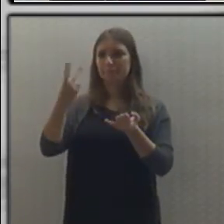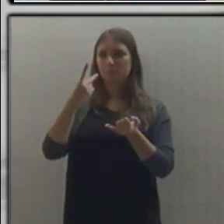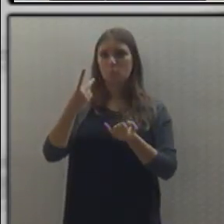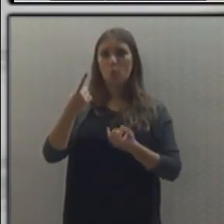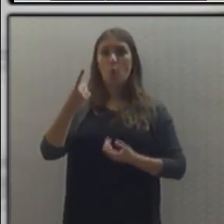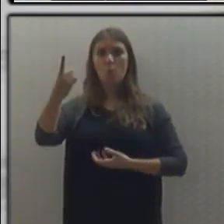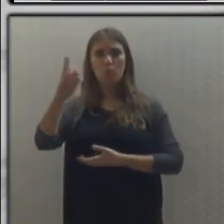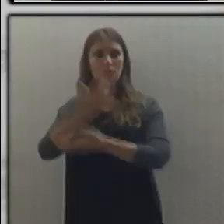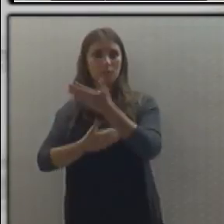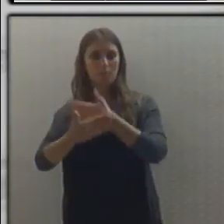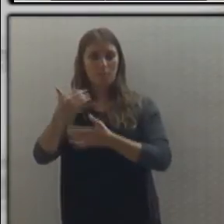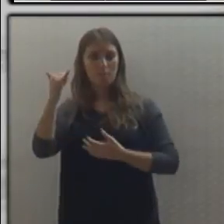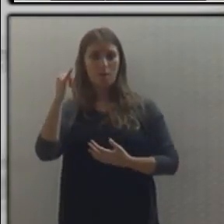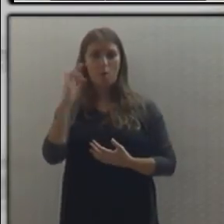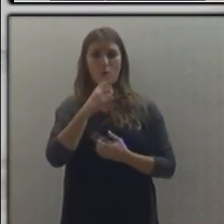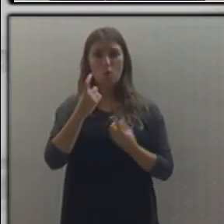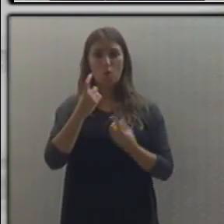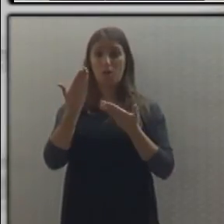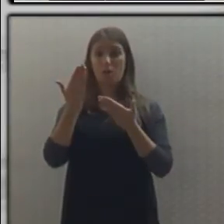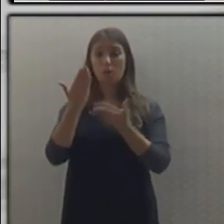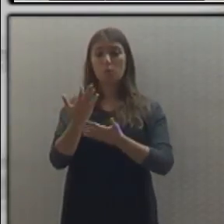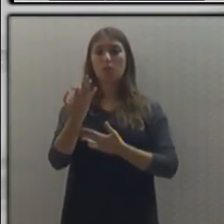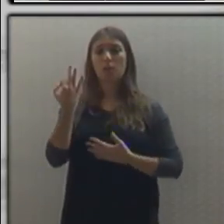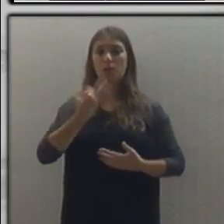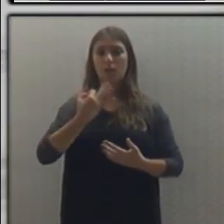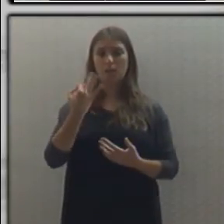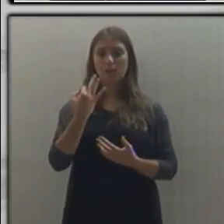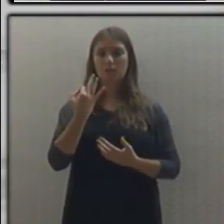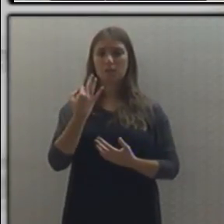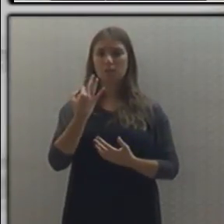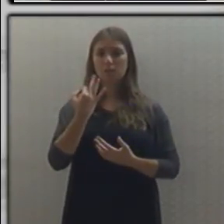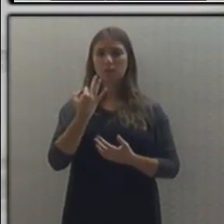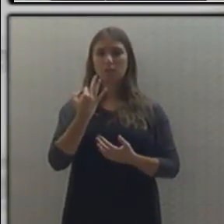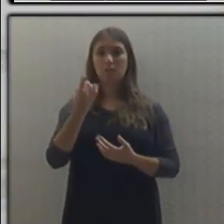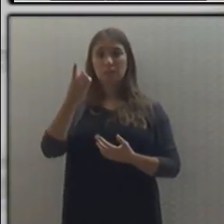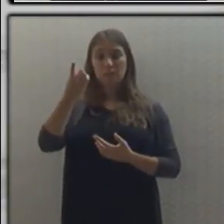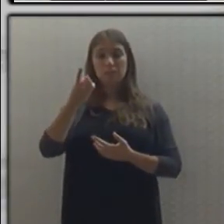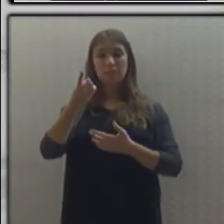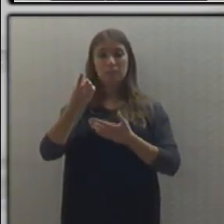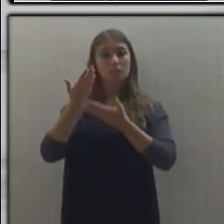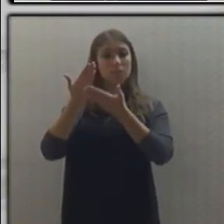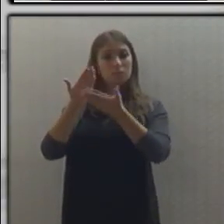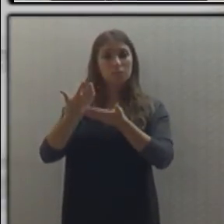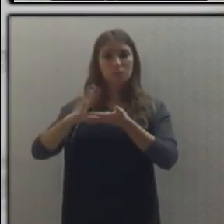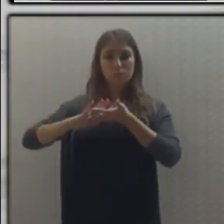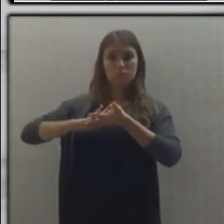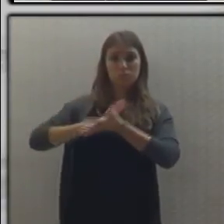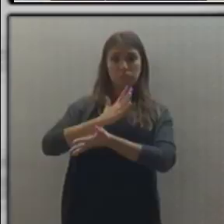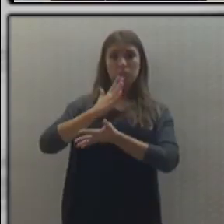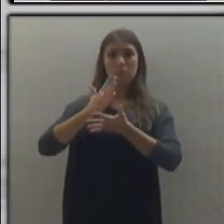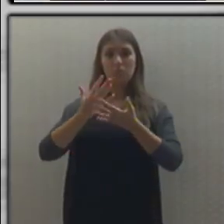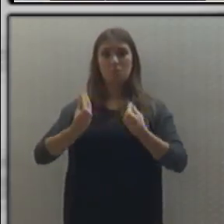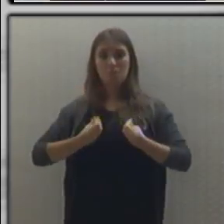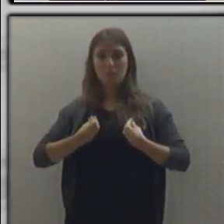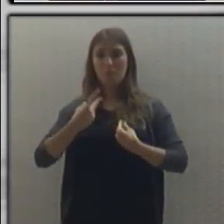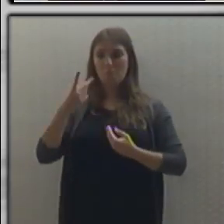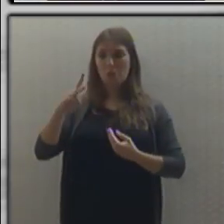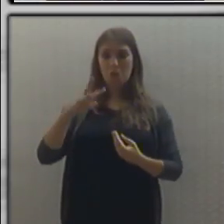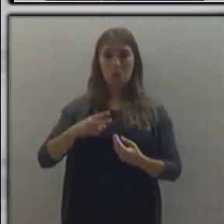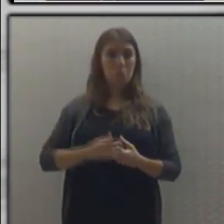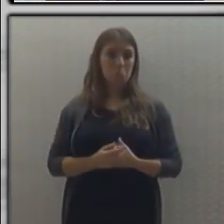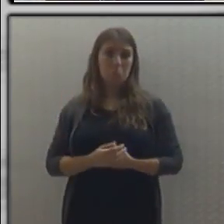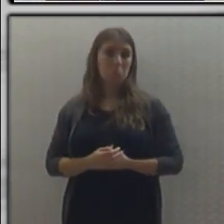tipo de discapacidad o necesite ayuda, no significa que tenga que influenciar o influir en el modo de vida de la